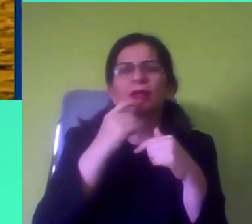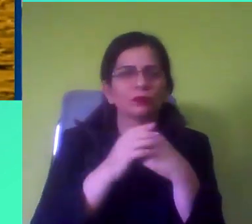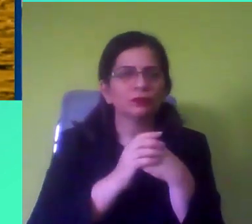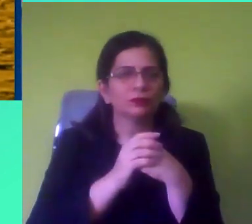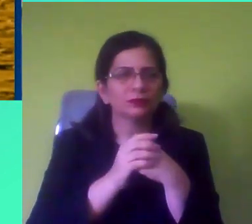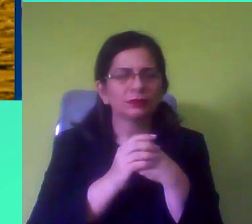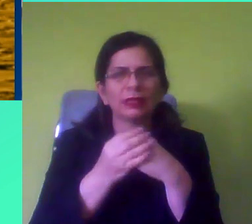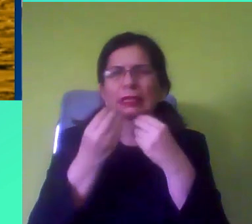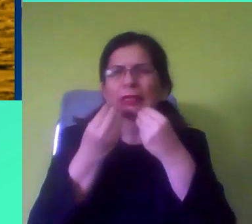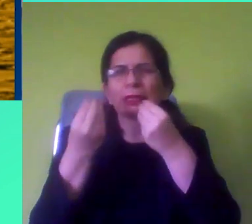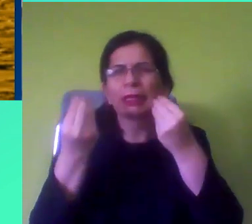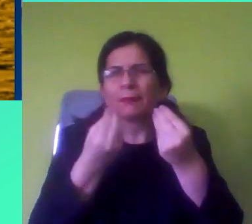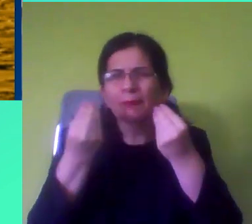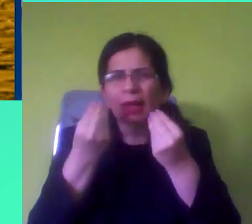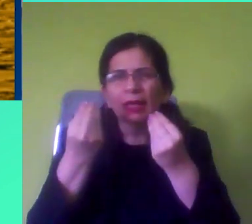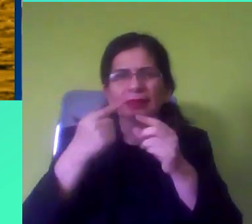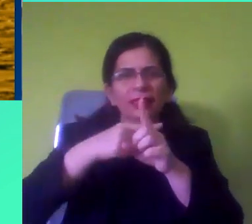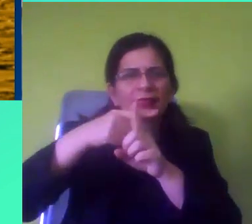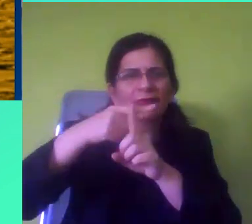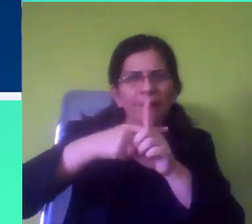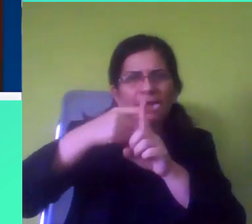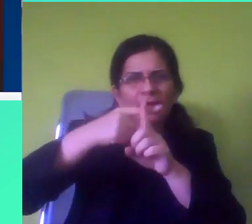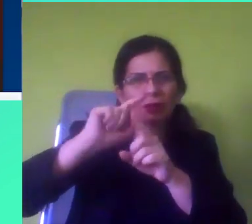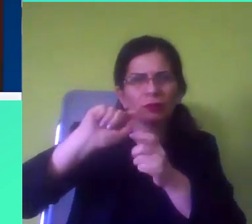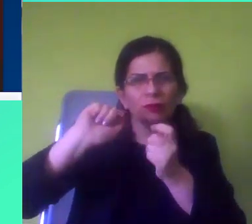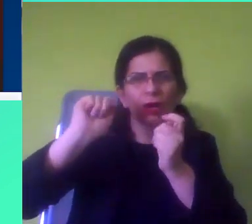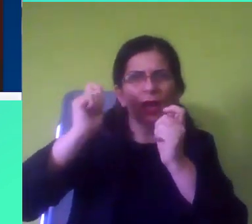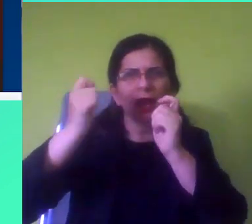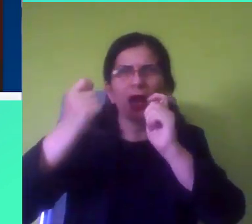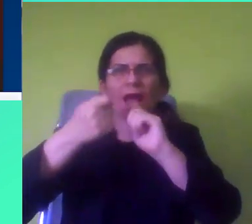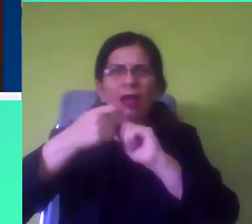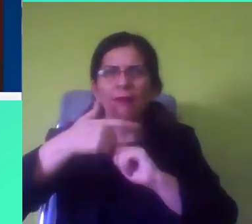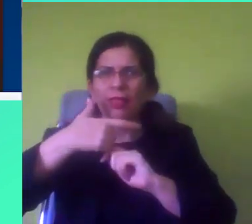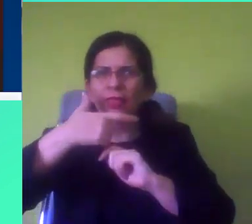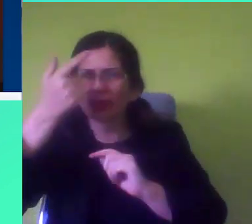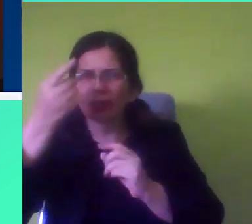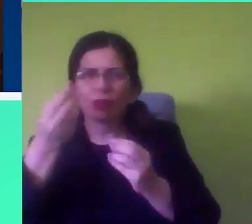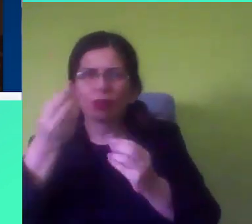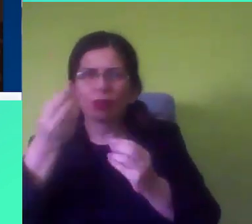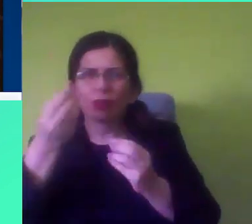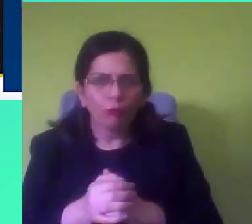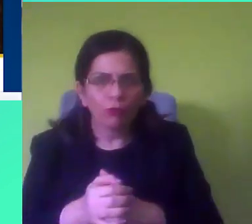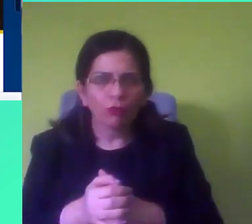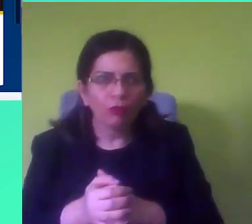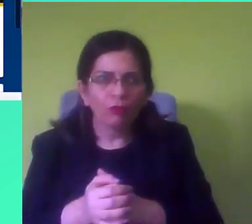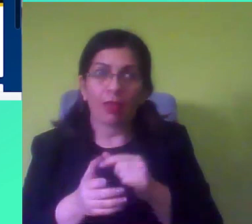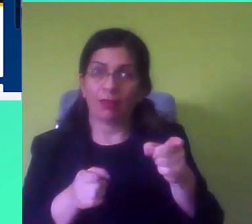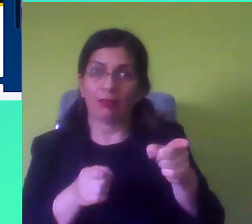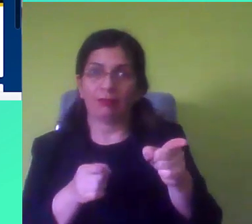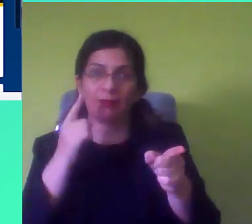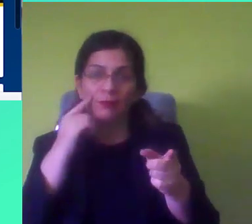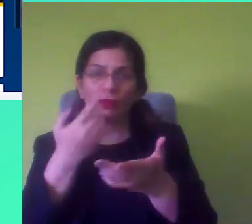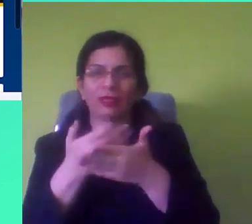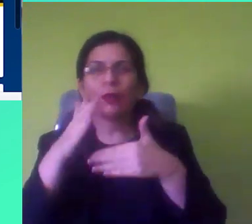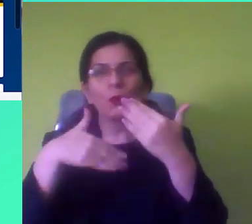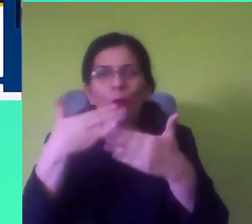el impacto de la temperatura. Si hacen clic ahí, lo que van a ver es un juego interactivo que